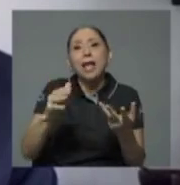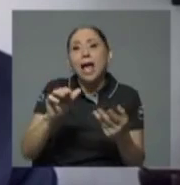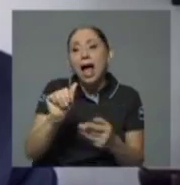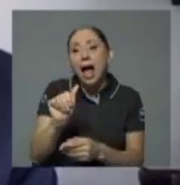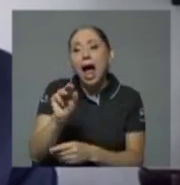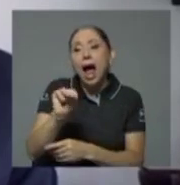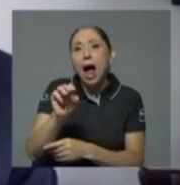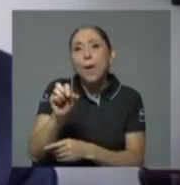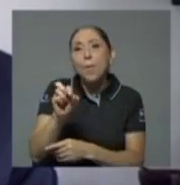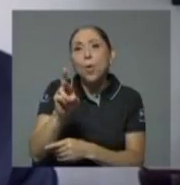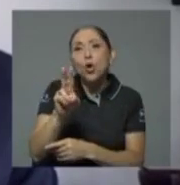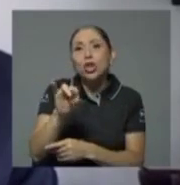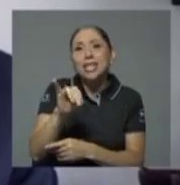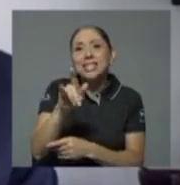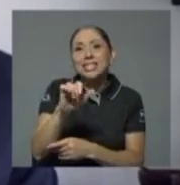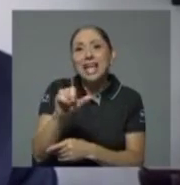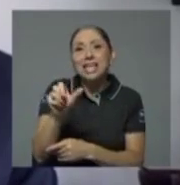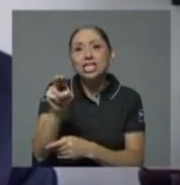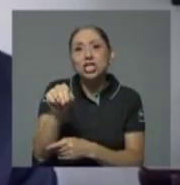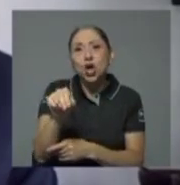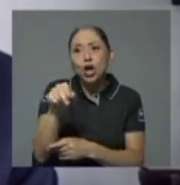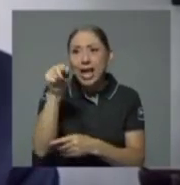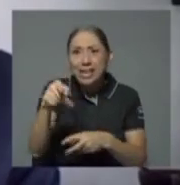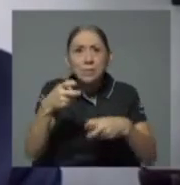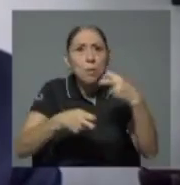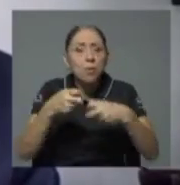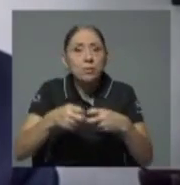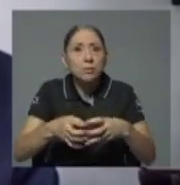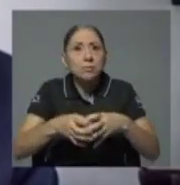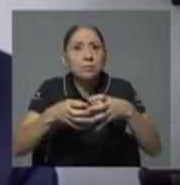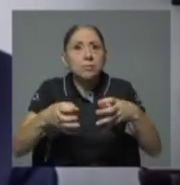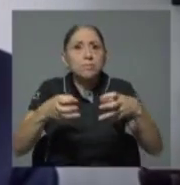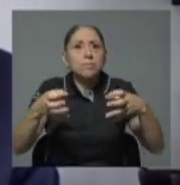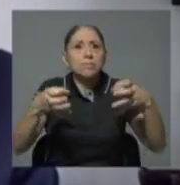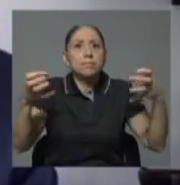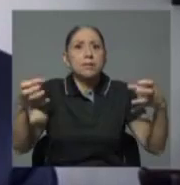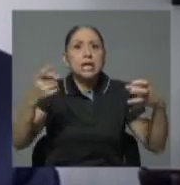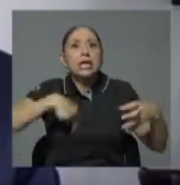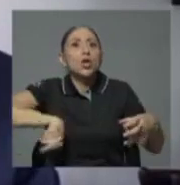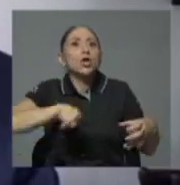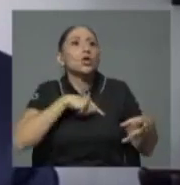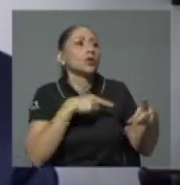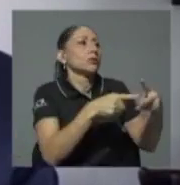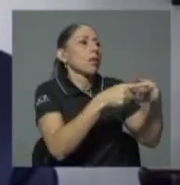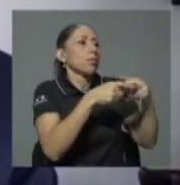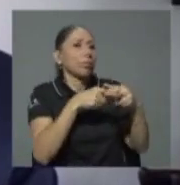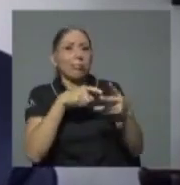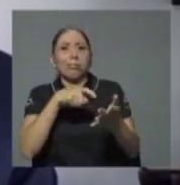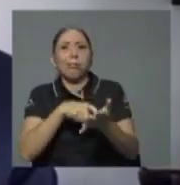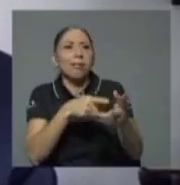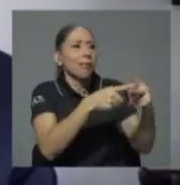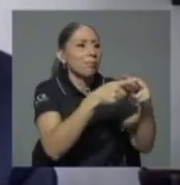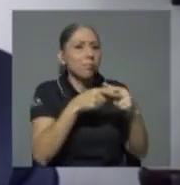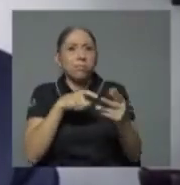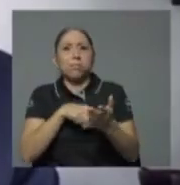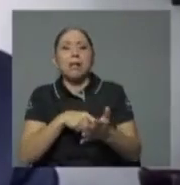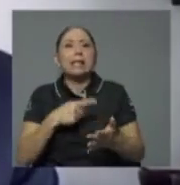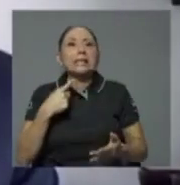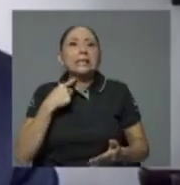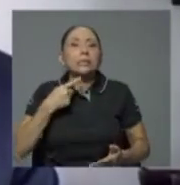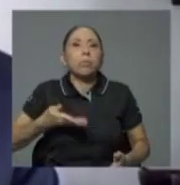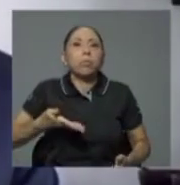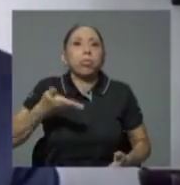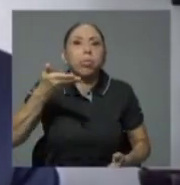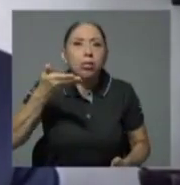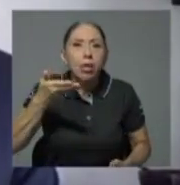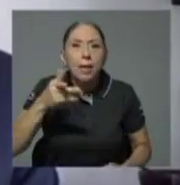de nieve que se transformó en un crecimiento de nuestro nivel de deuda del 24% del Producto Interno Bruto a lo que